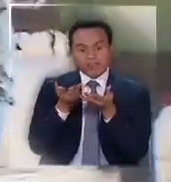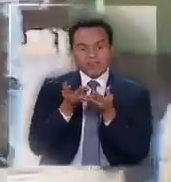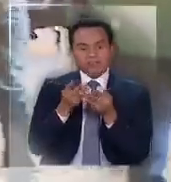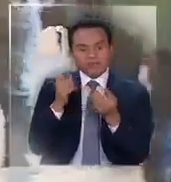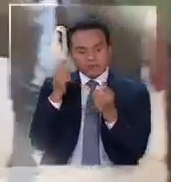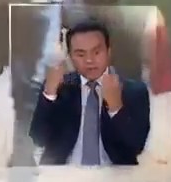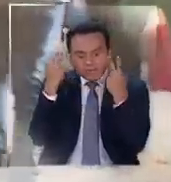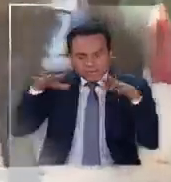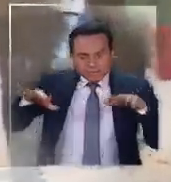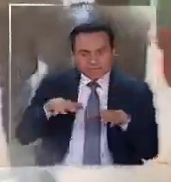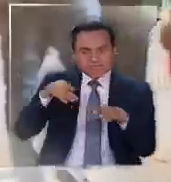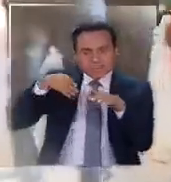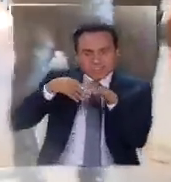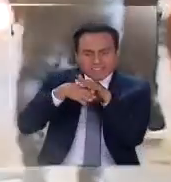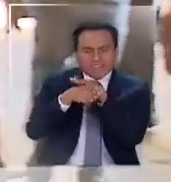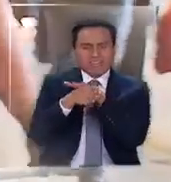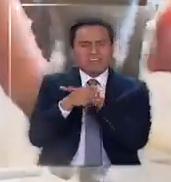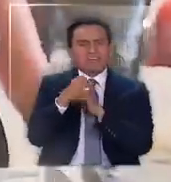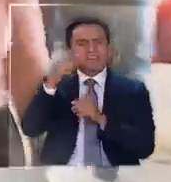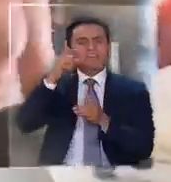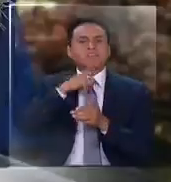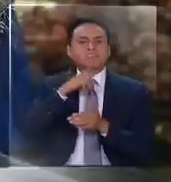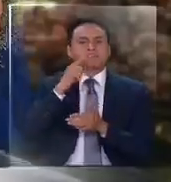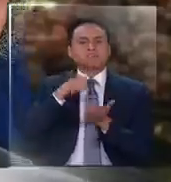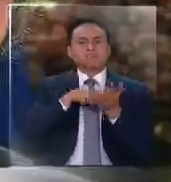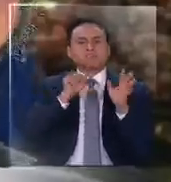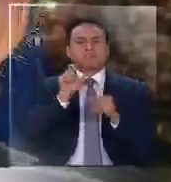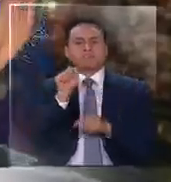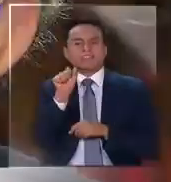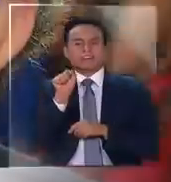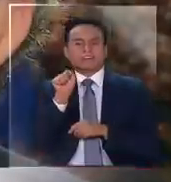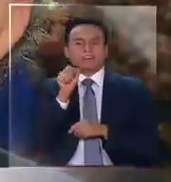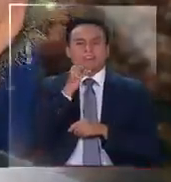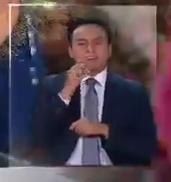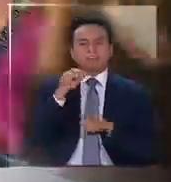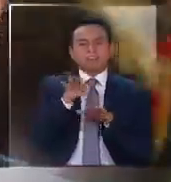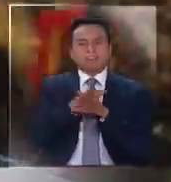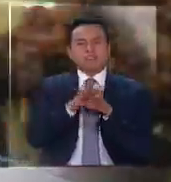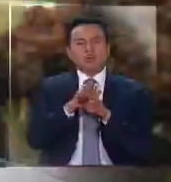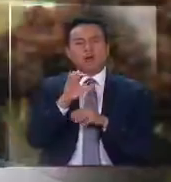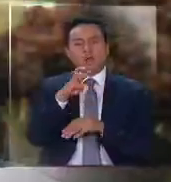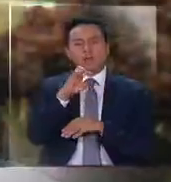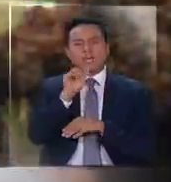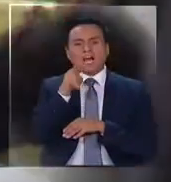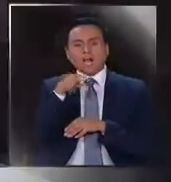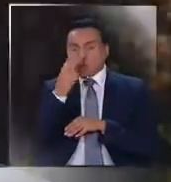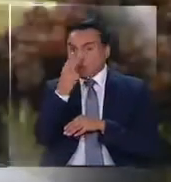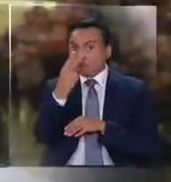por conseguir una entrada a fines de los años 60. Lo vi en el Teatro Caupolicán.